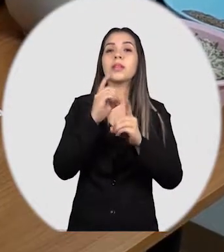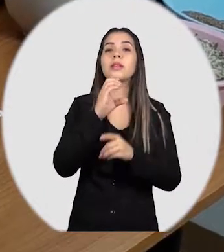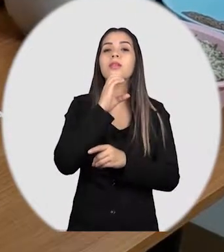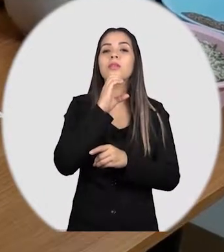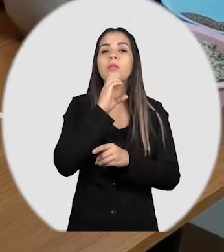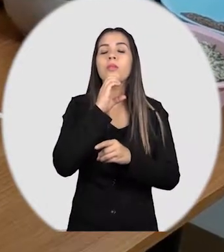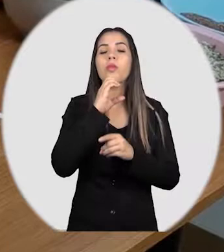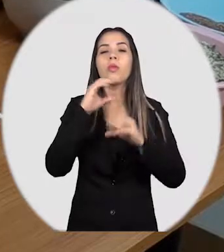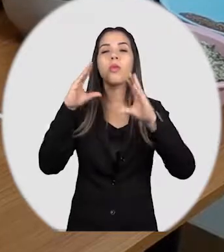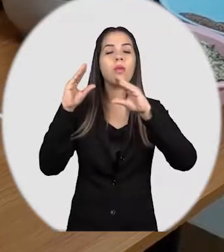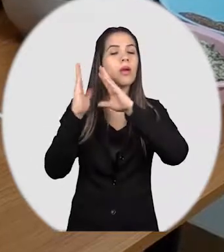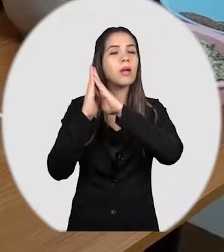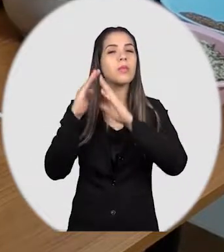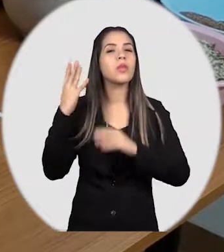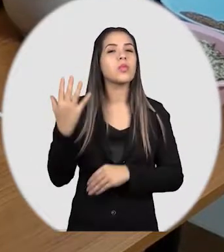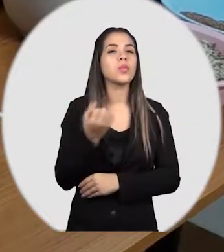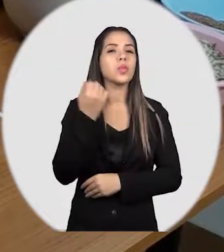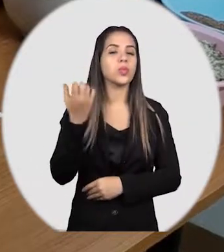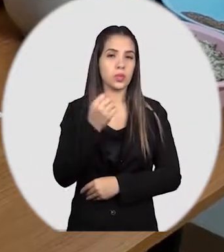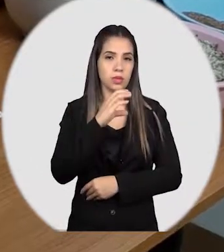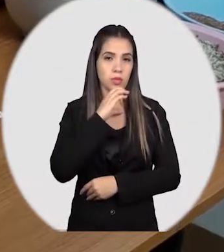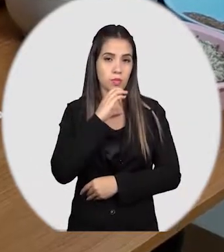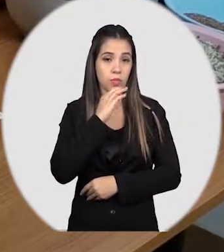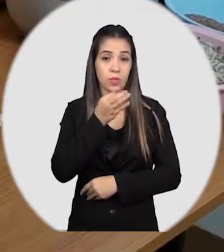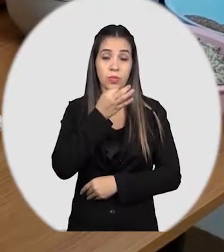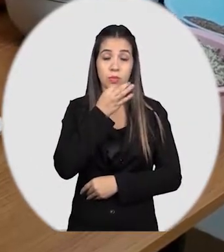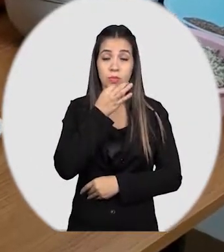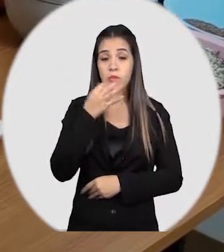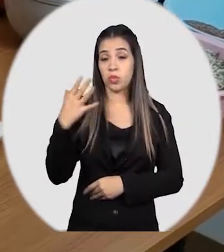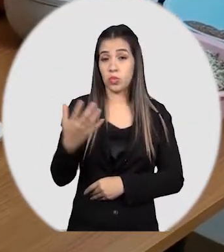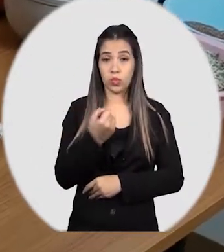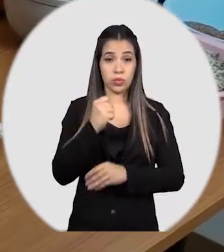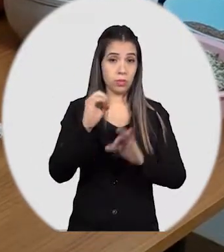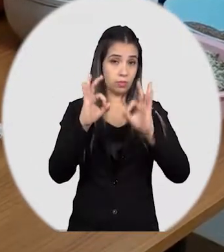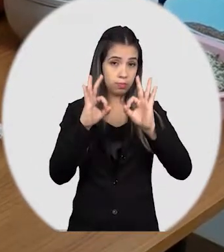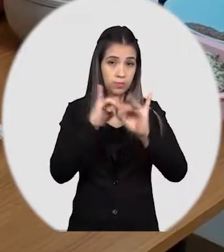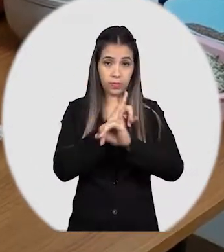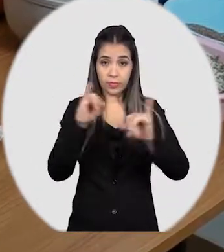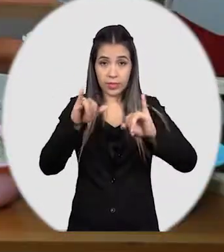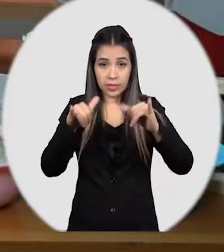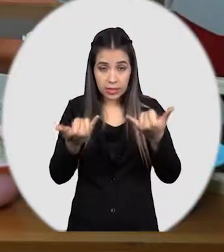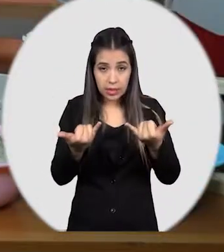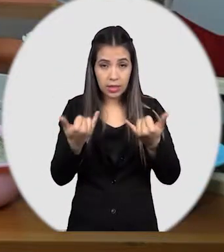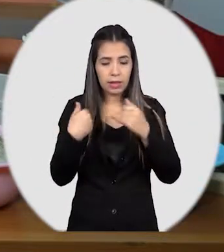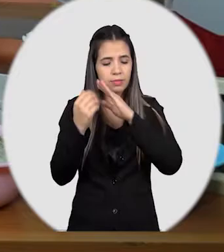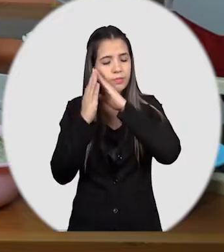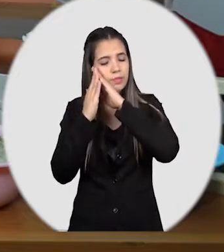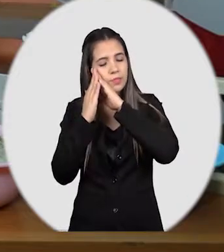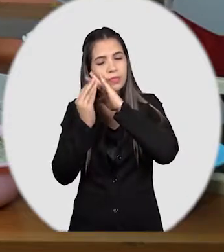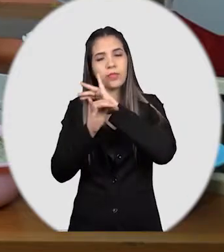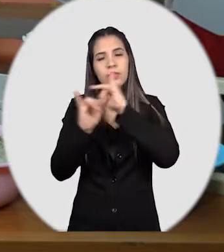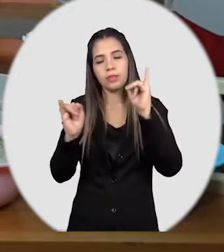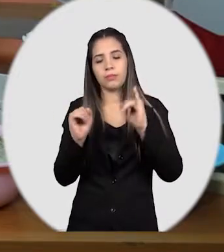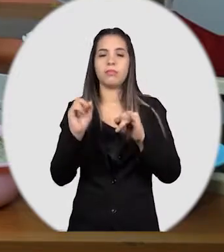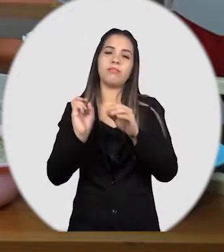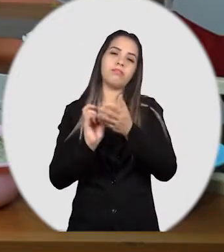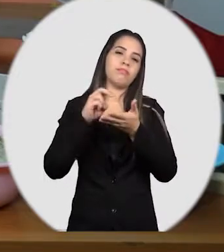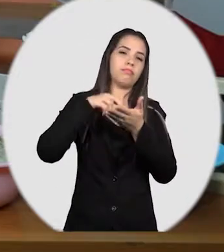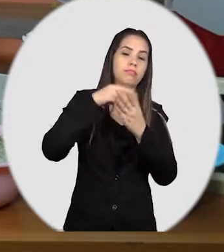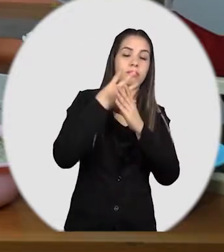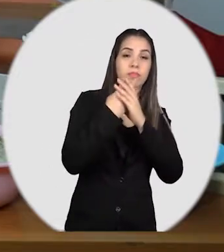la forma de utilizar la almohada. Una vez que nosotros usamos todo, tenemos que guardar en un lugar seco,